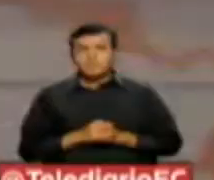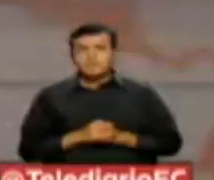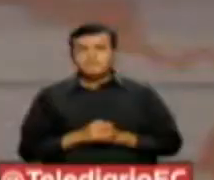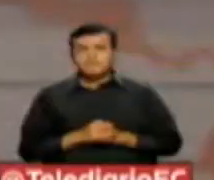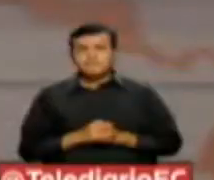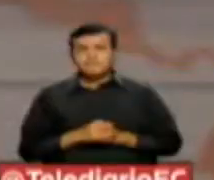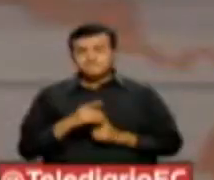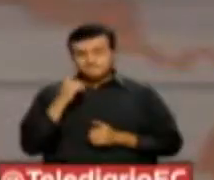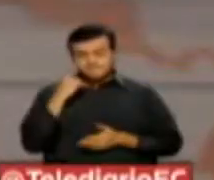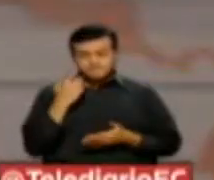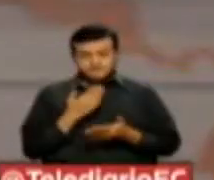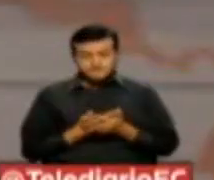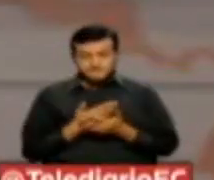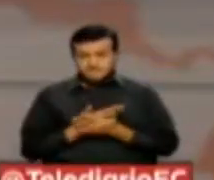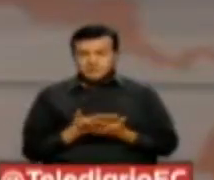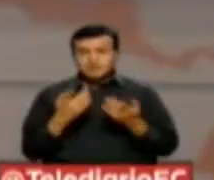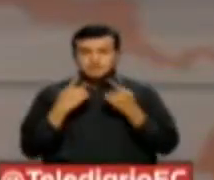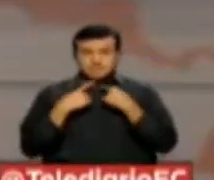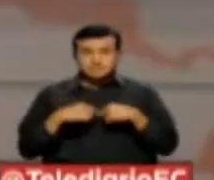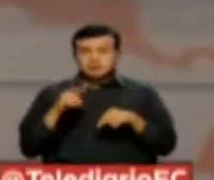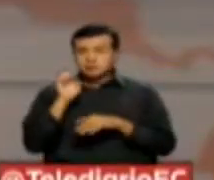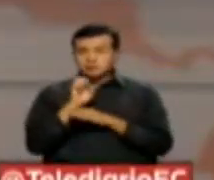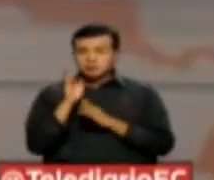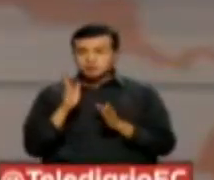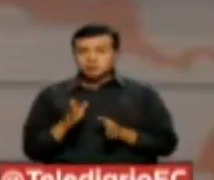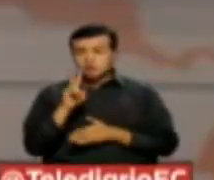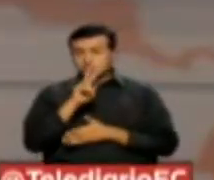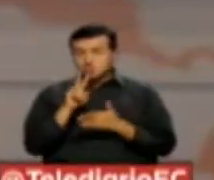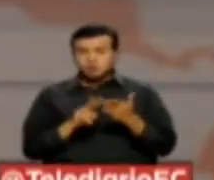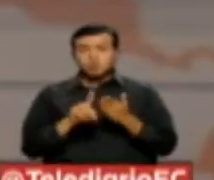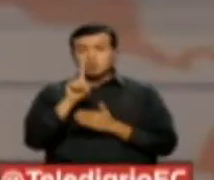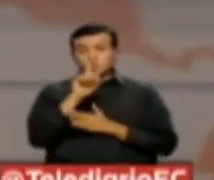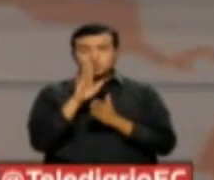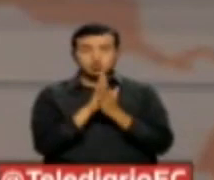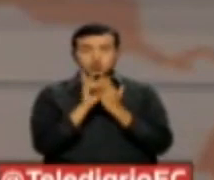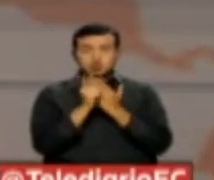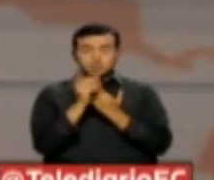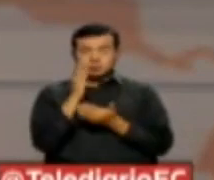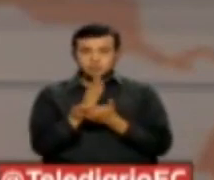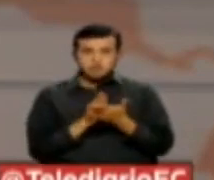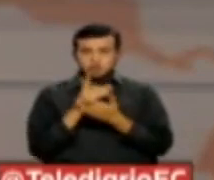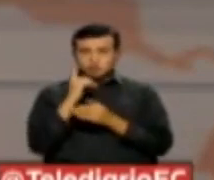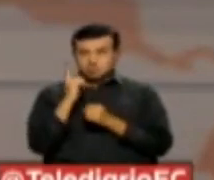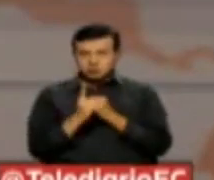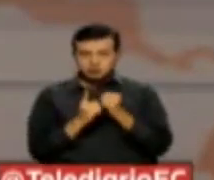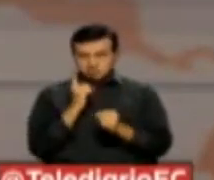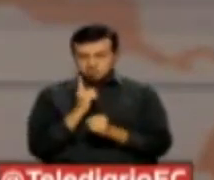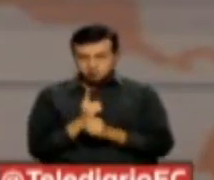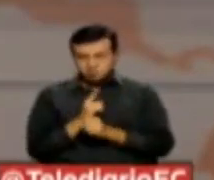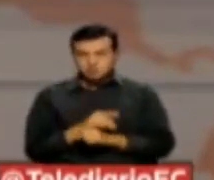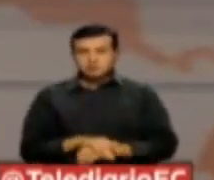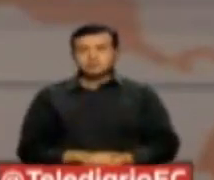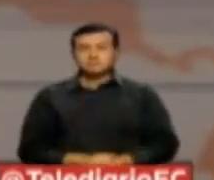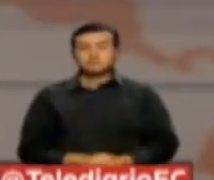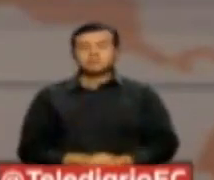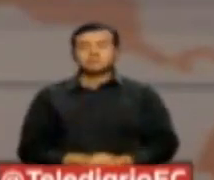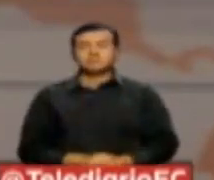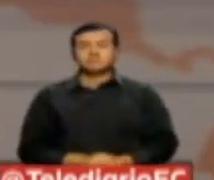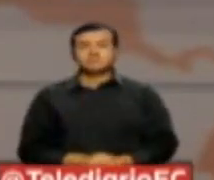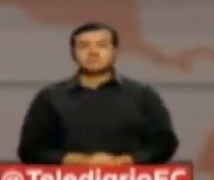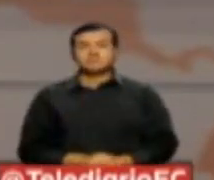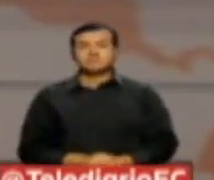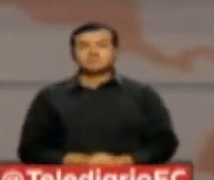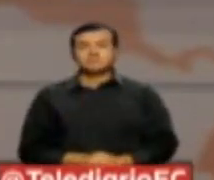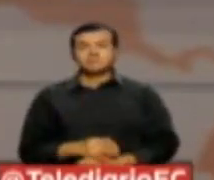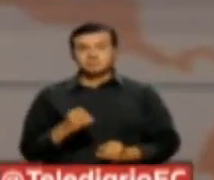comprobación que dice que el ecuatoriano lee un libro y medio por año entonces